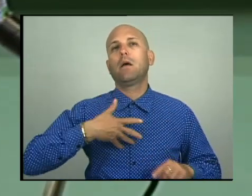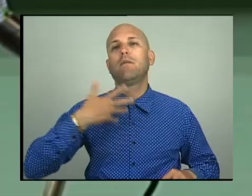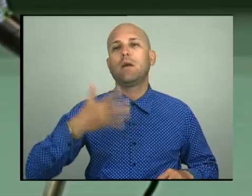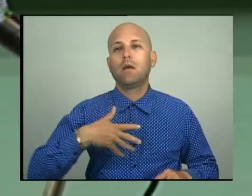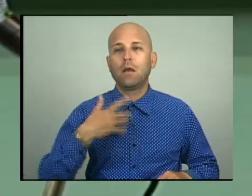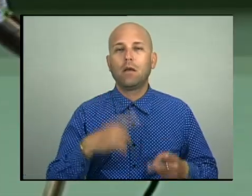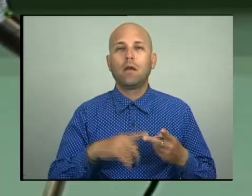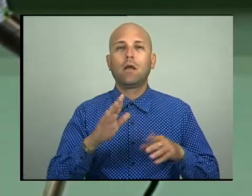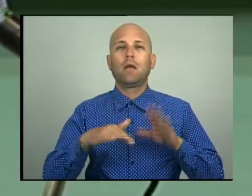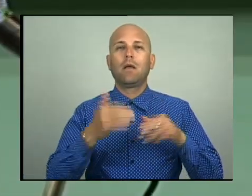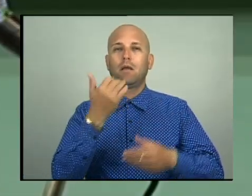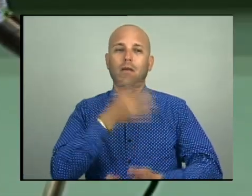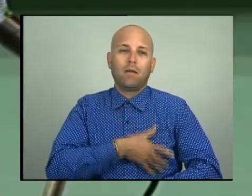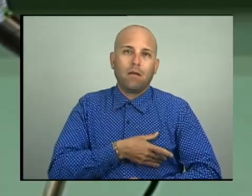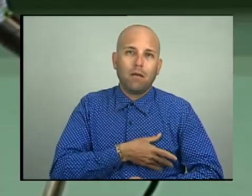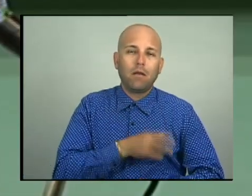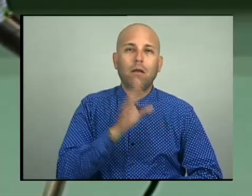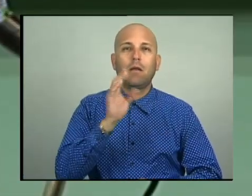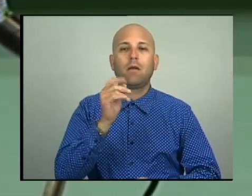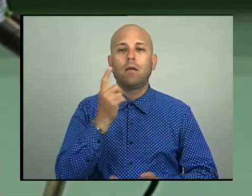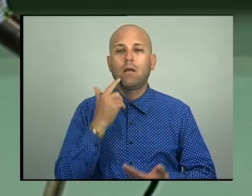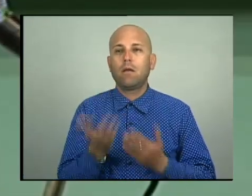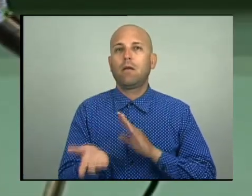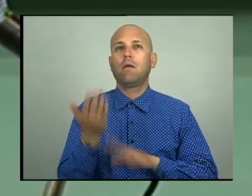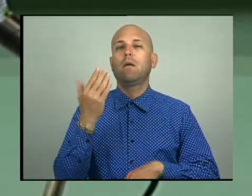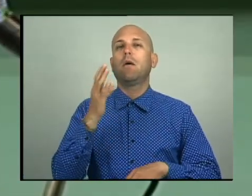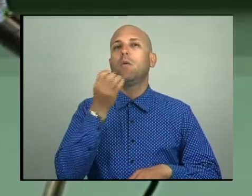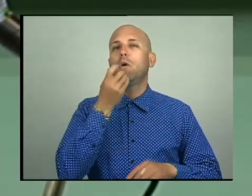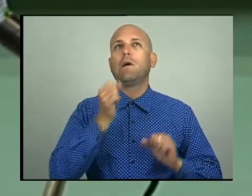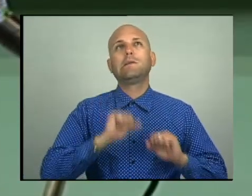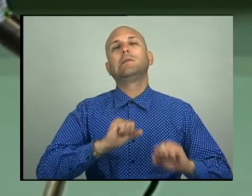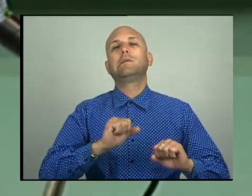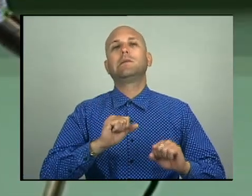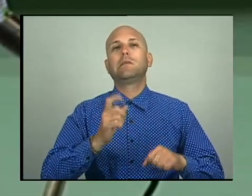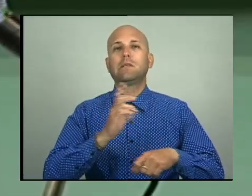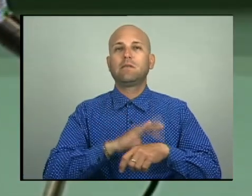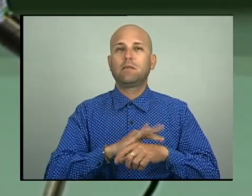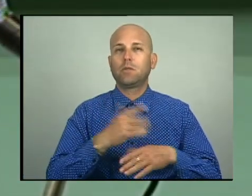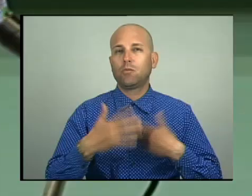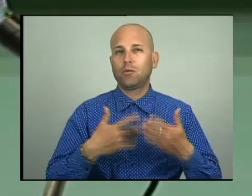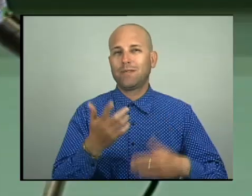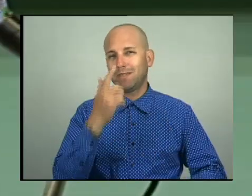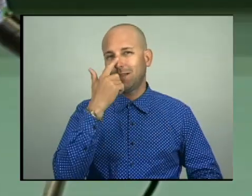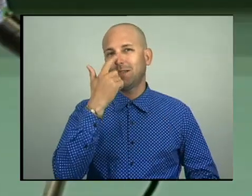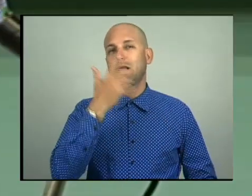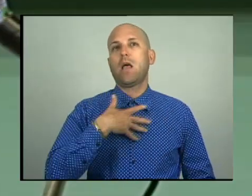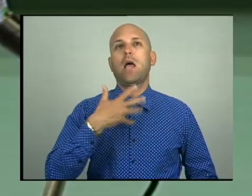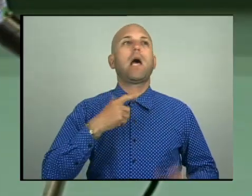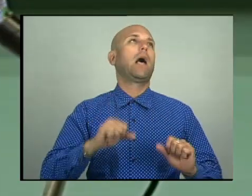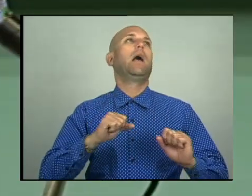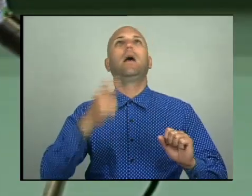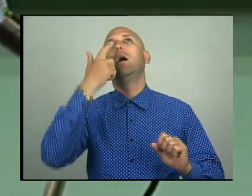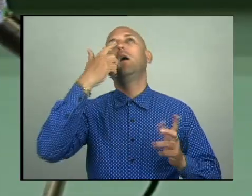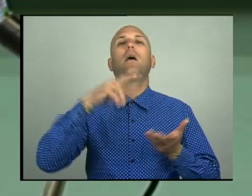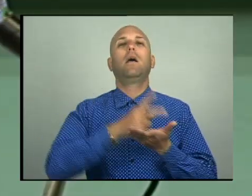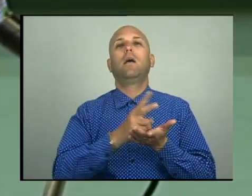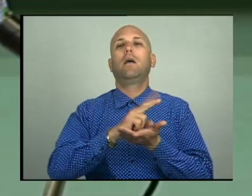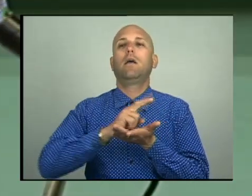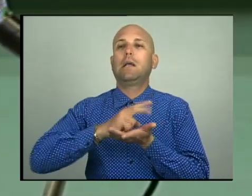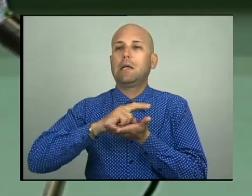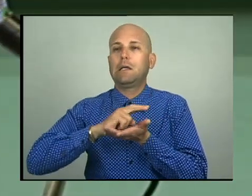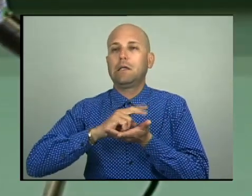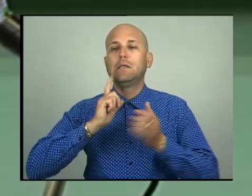al alimentarse, al levantarse, o presentar crisis de estas crisis de cianosis que hacen ellos, que en que se incrementa la